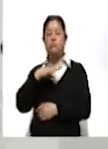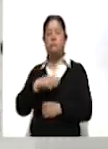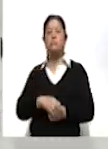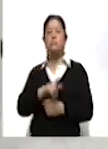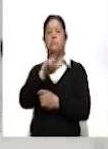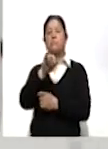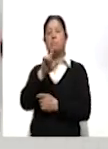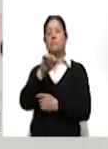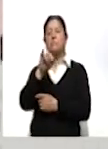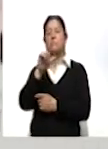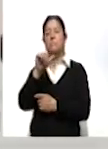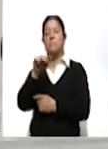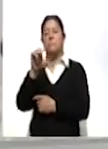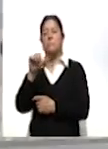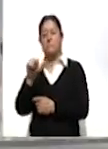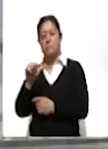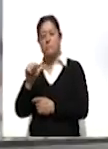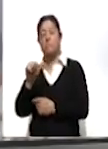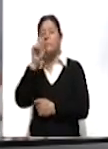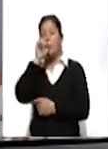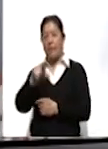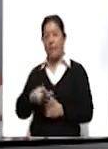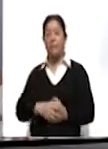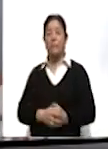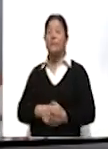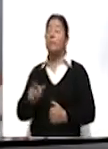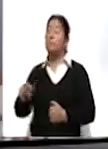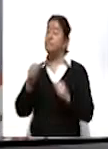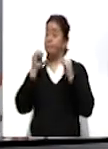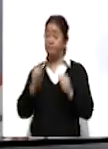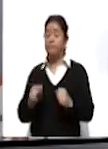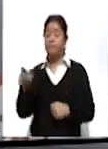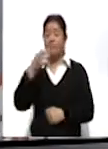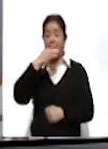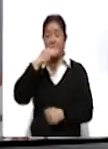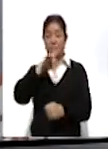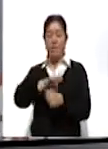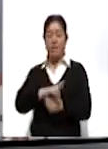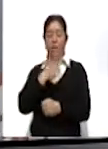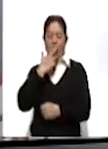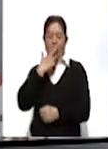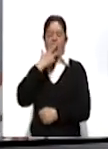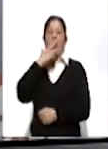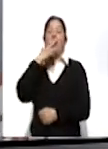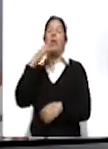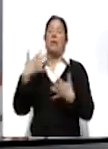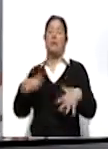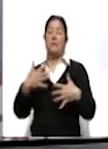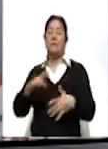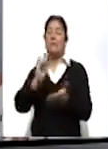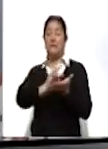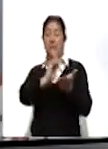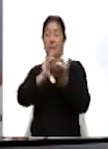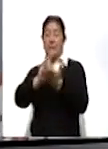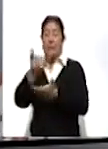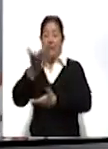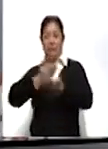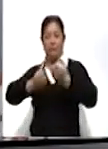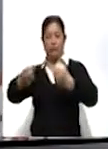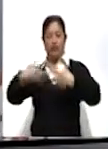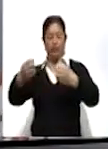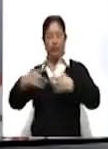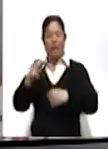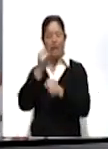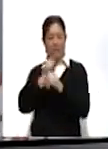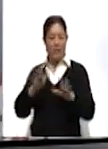Felipe. Pues sin duda será un festival muy enriquecedor. Te agradecemos mucho que nos compartas esta información. Por supuesto, estaremos